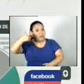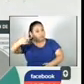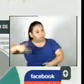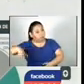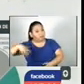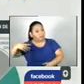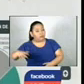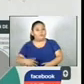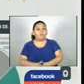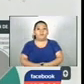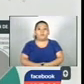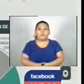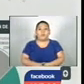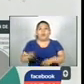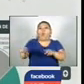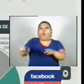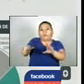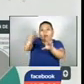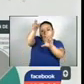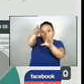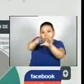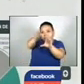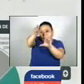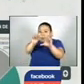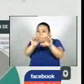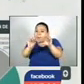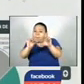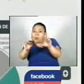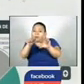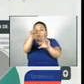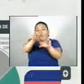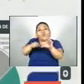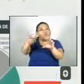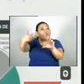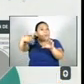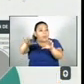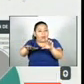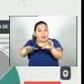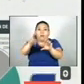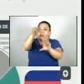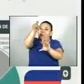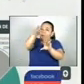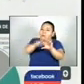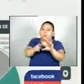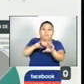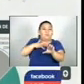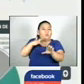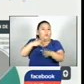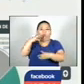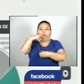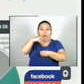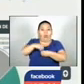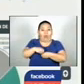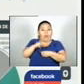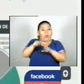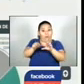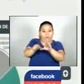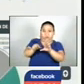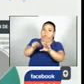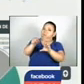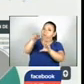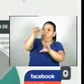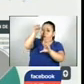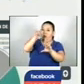que las demás gráficas nos muestran el estado moderado, estable y asintomático, que sigue siendo la mayor cantidad